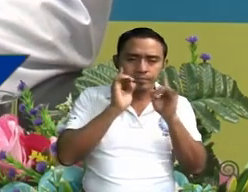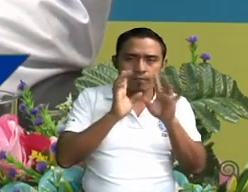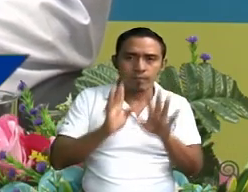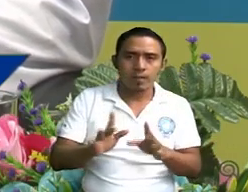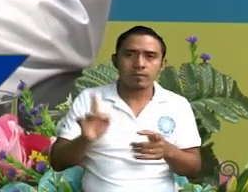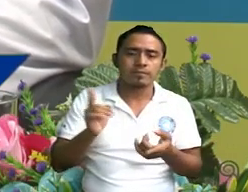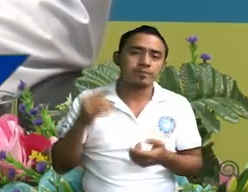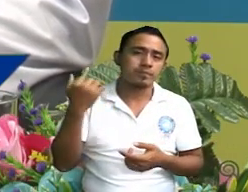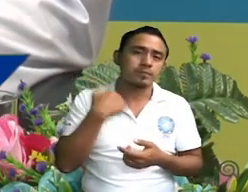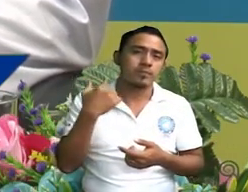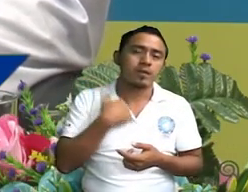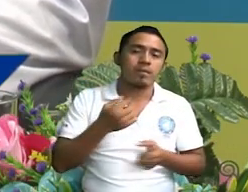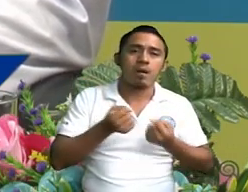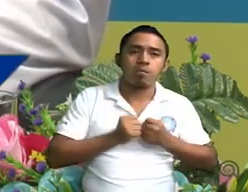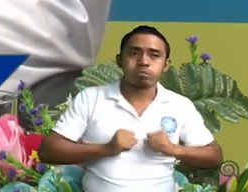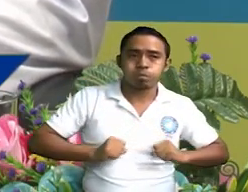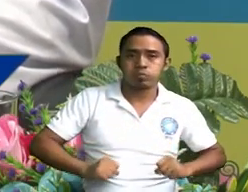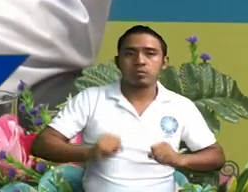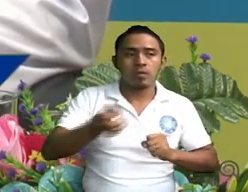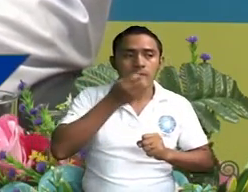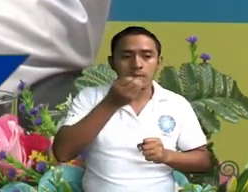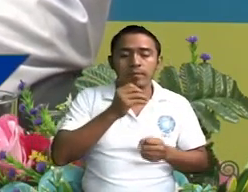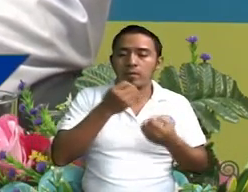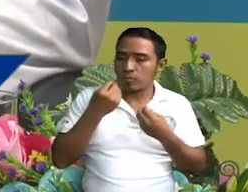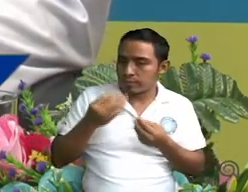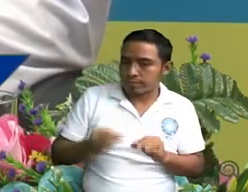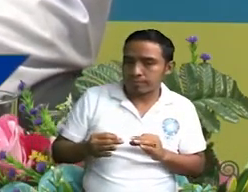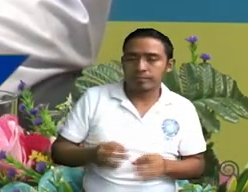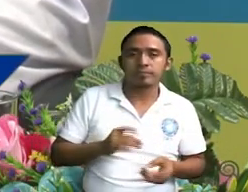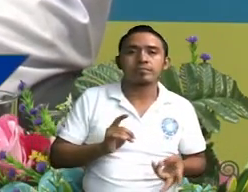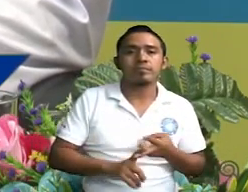Siempre la obesidad, que es una buena alimentación. Una buena alimentación.